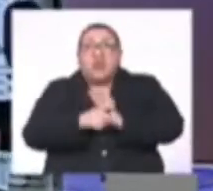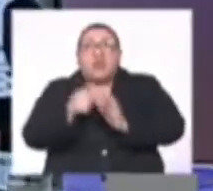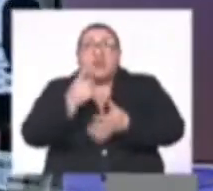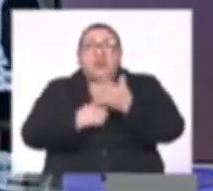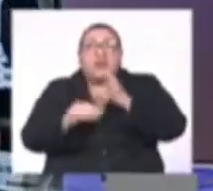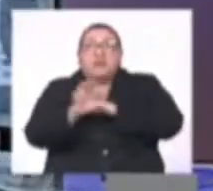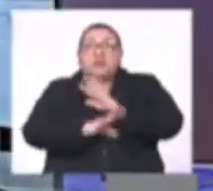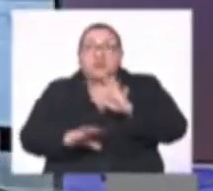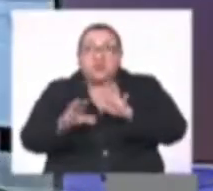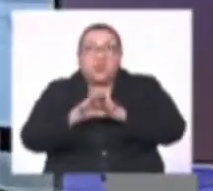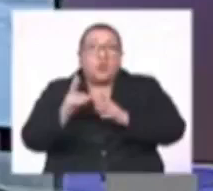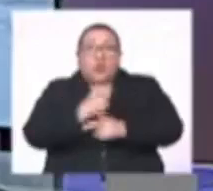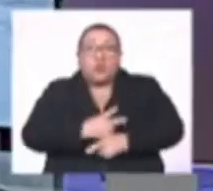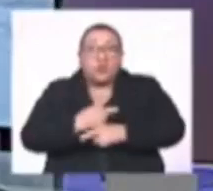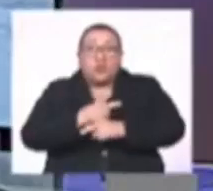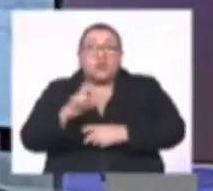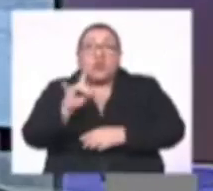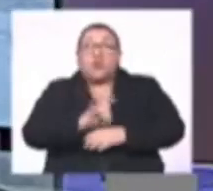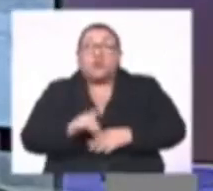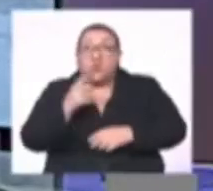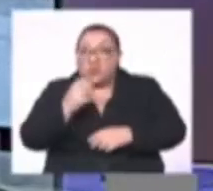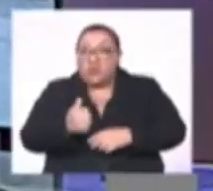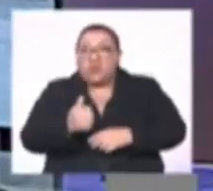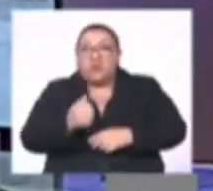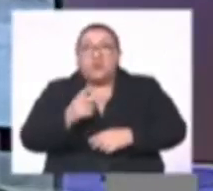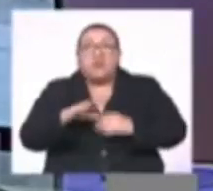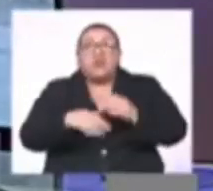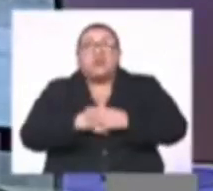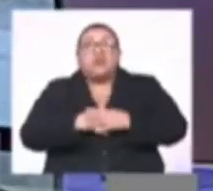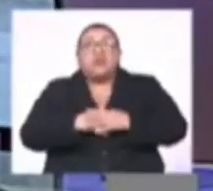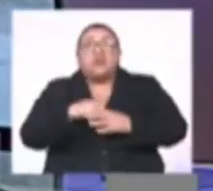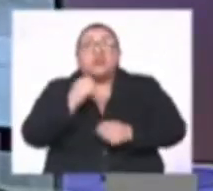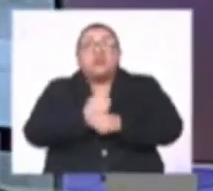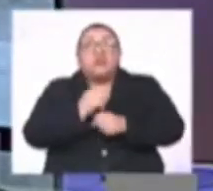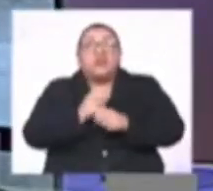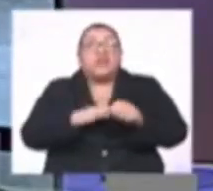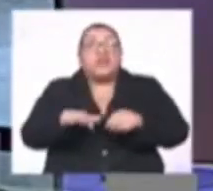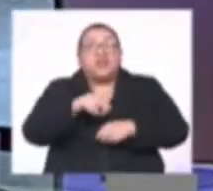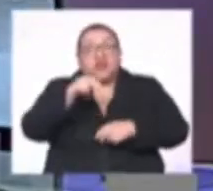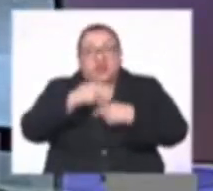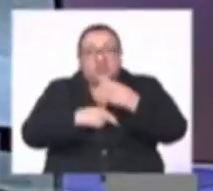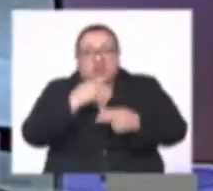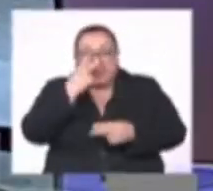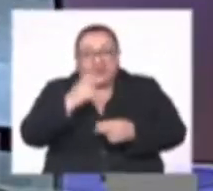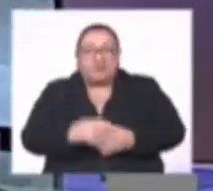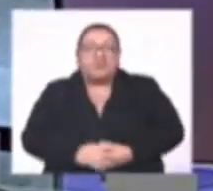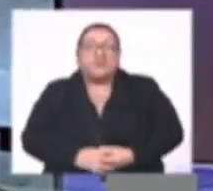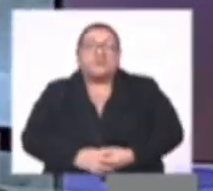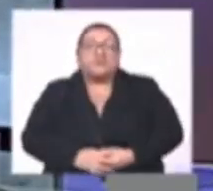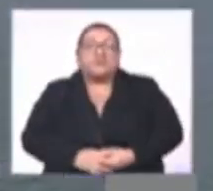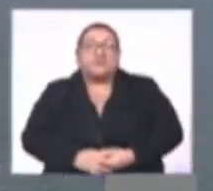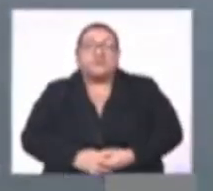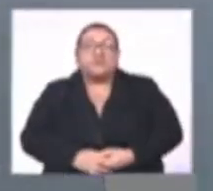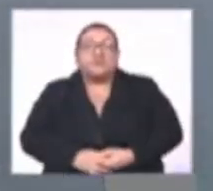la protección, conservación y uso sostenible de los humedales en el territorio nacional. Veamos los detalles.